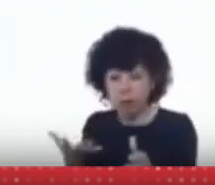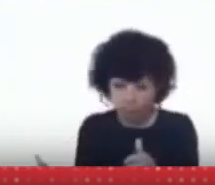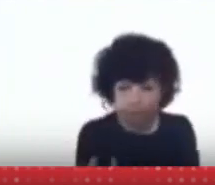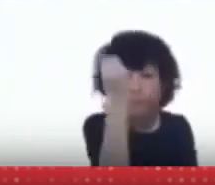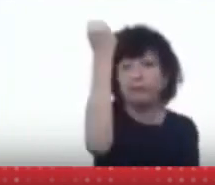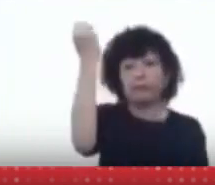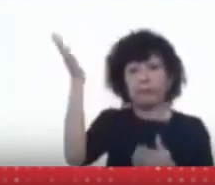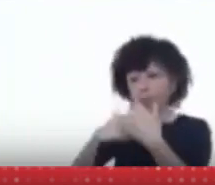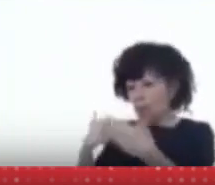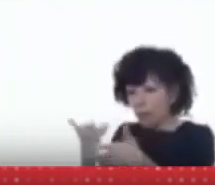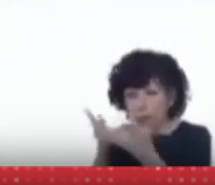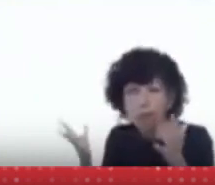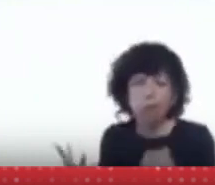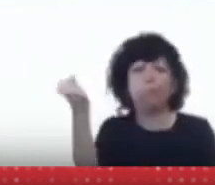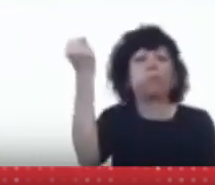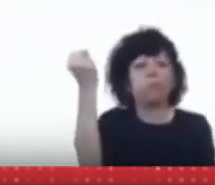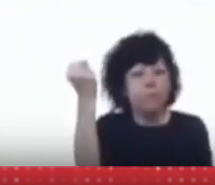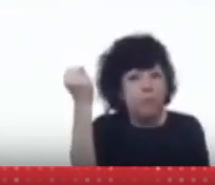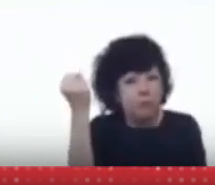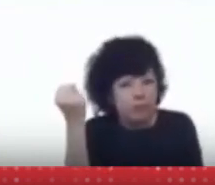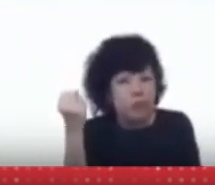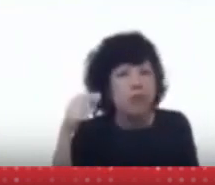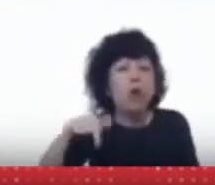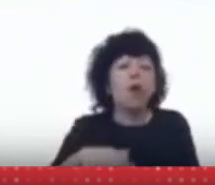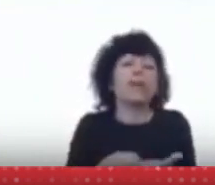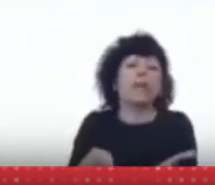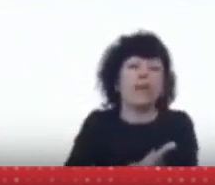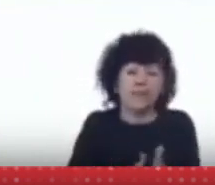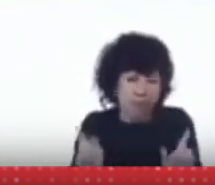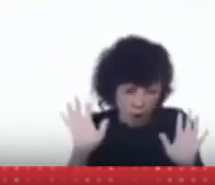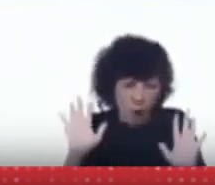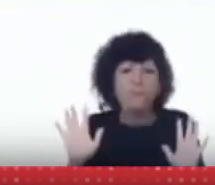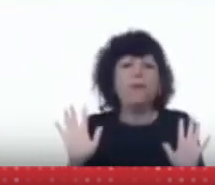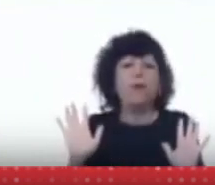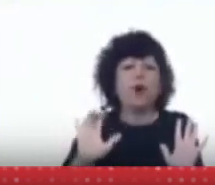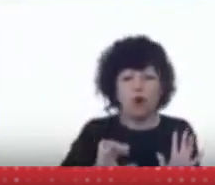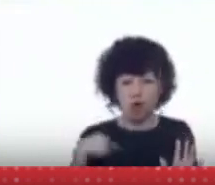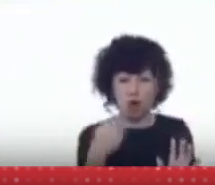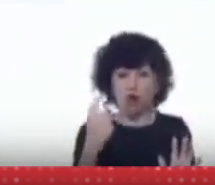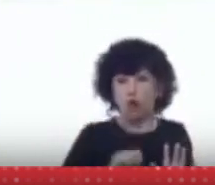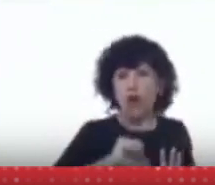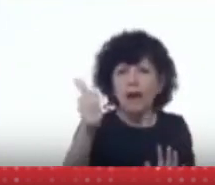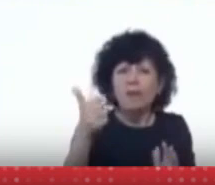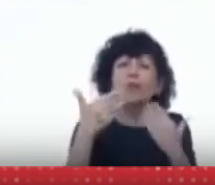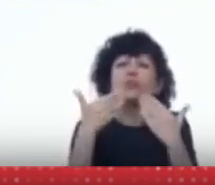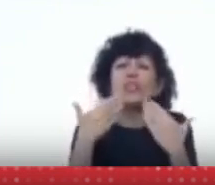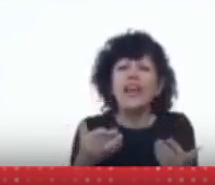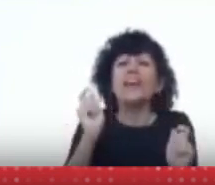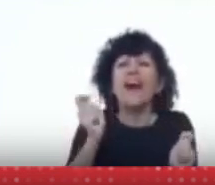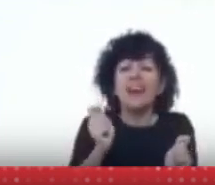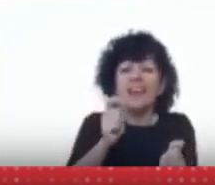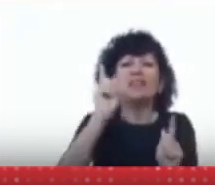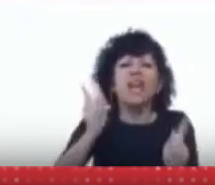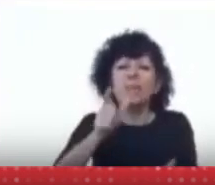infraestructura. Ustedes saben, y no lo vamos a repetir hoy, este triunfo también es de los pibes y pibas que pelearon por